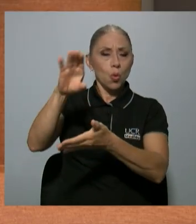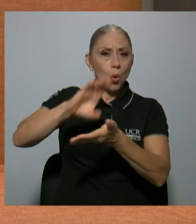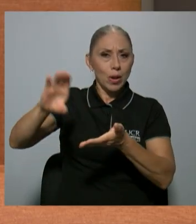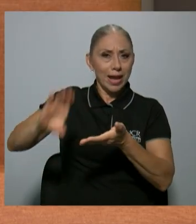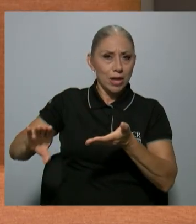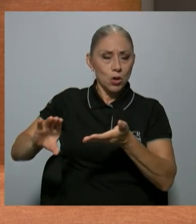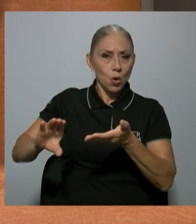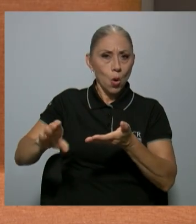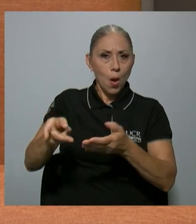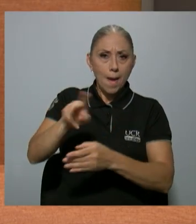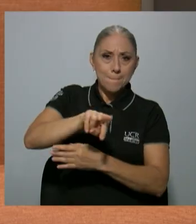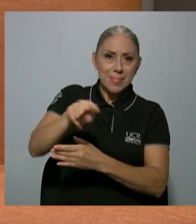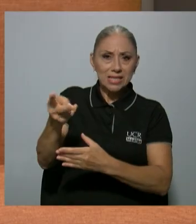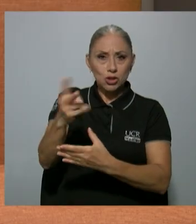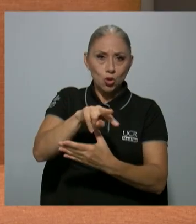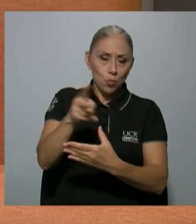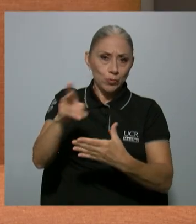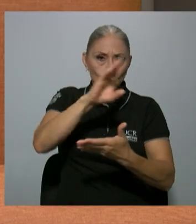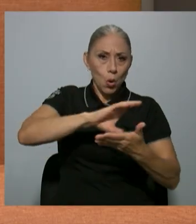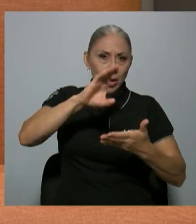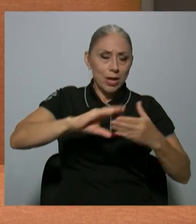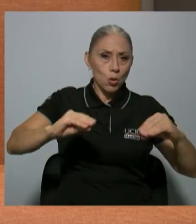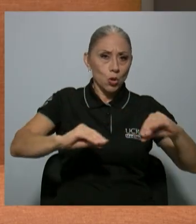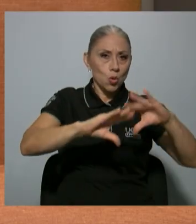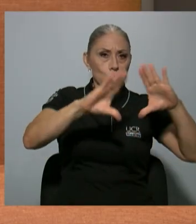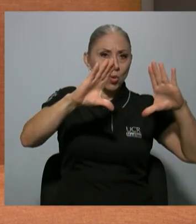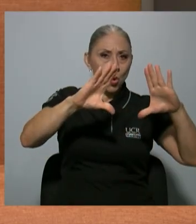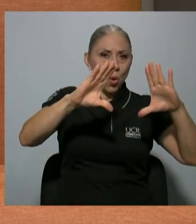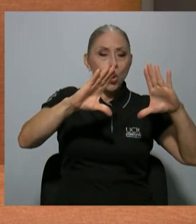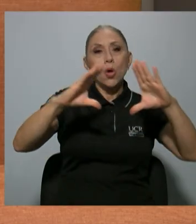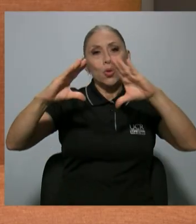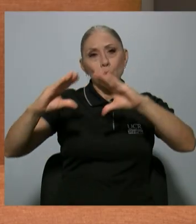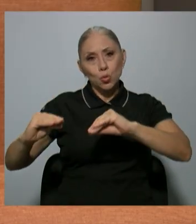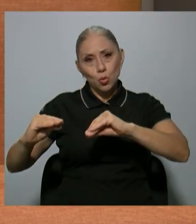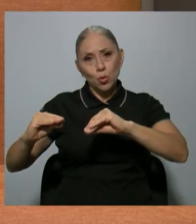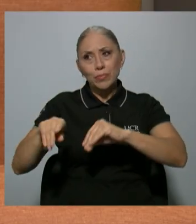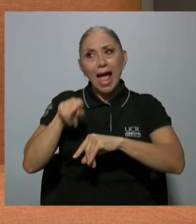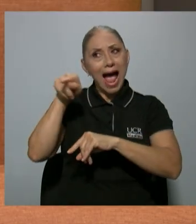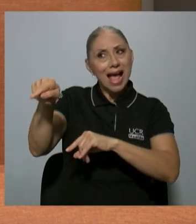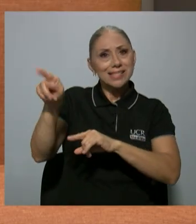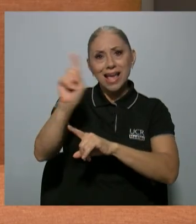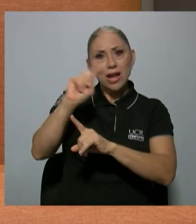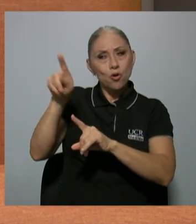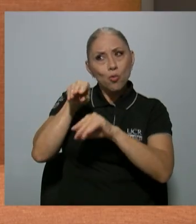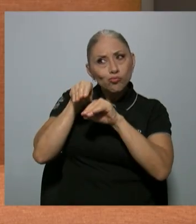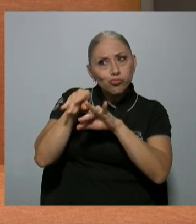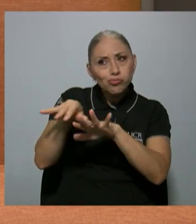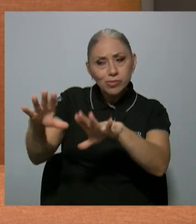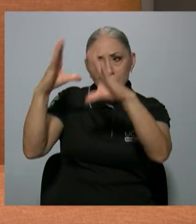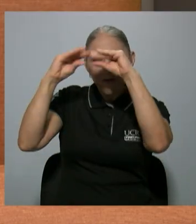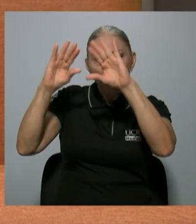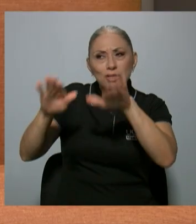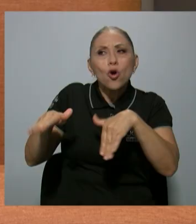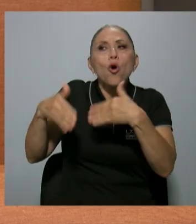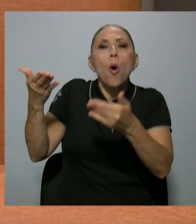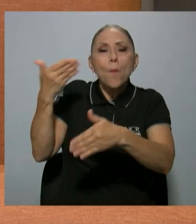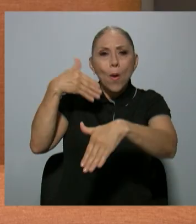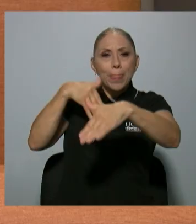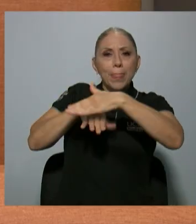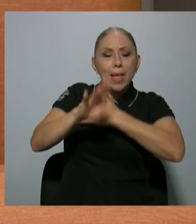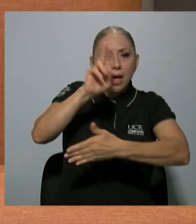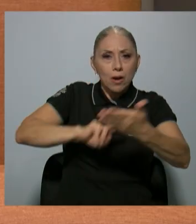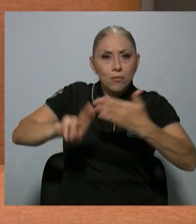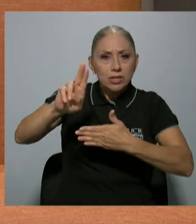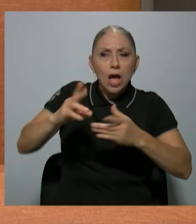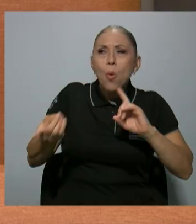colegio mixto, hice diurno, hice nocturno. Allá no llegaba mucho la información de cómo ingresar a una universidad ni de las oportunidades que